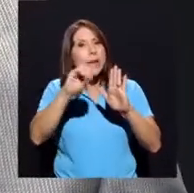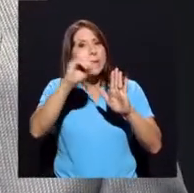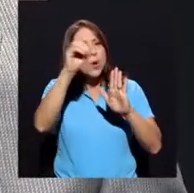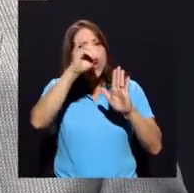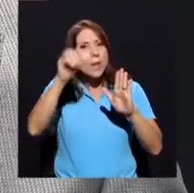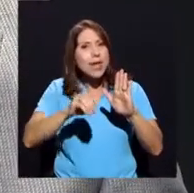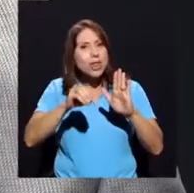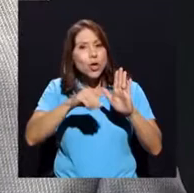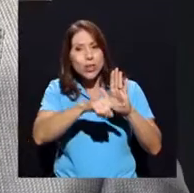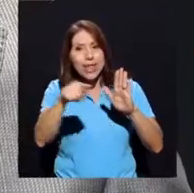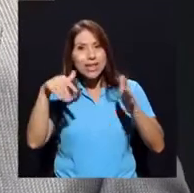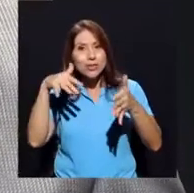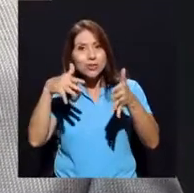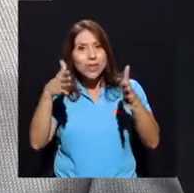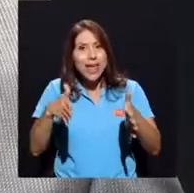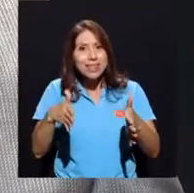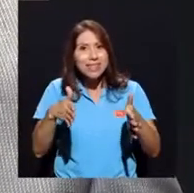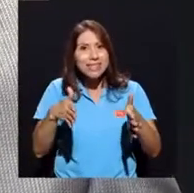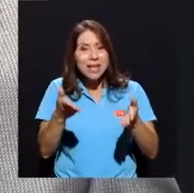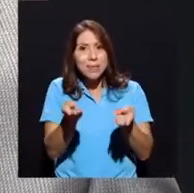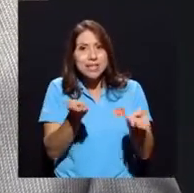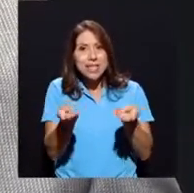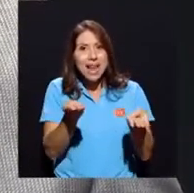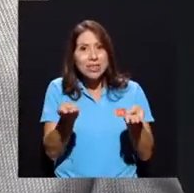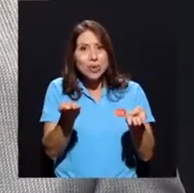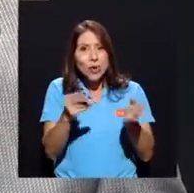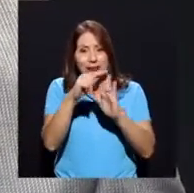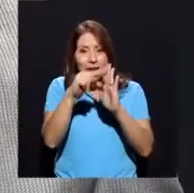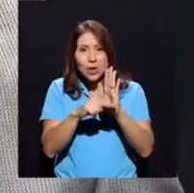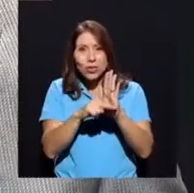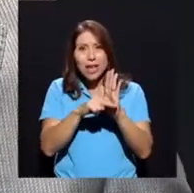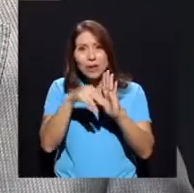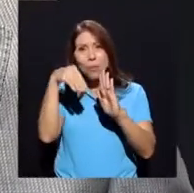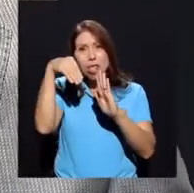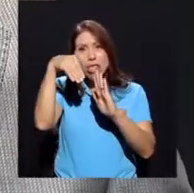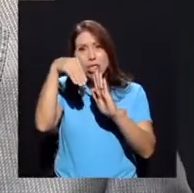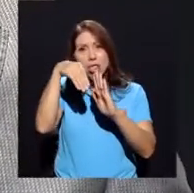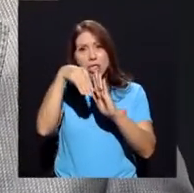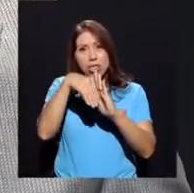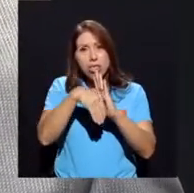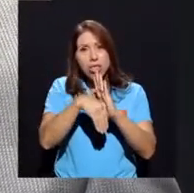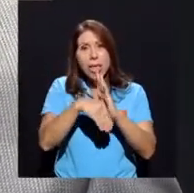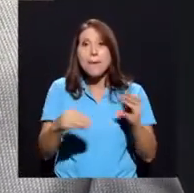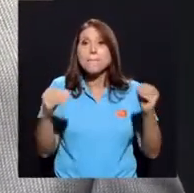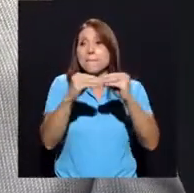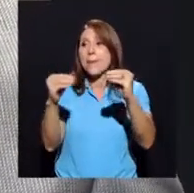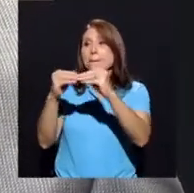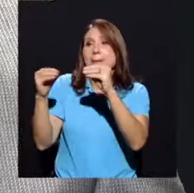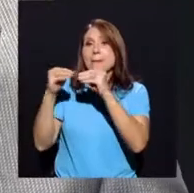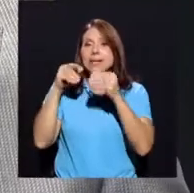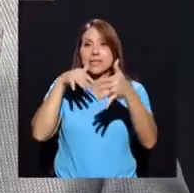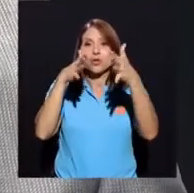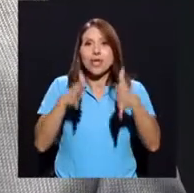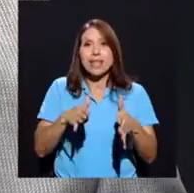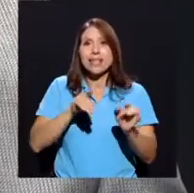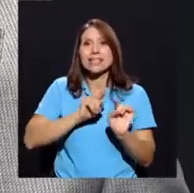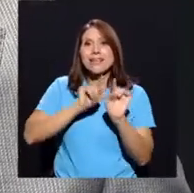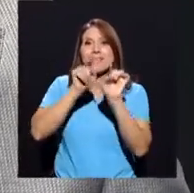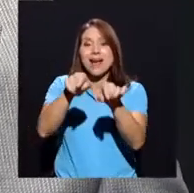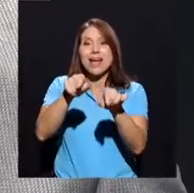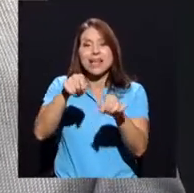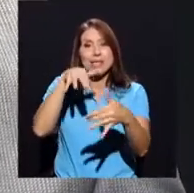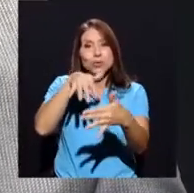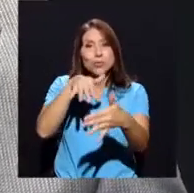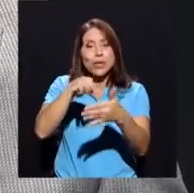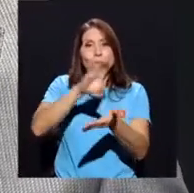proviene de picada entonces hay más estudiantes que van a los colegios pero que están saliendo pareciera de acuerdo de lo que